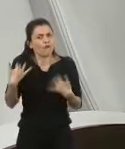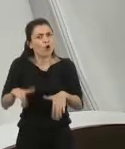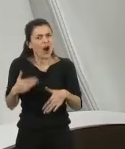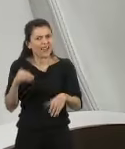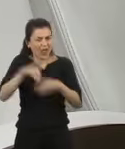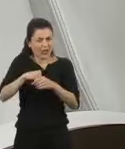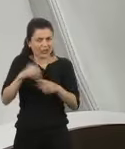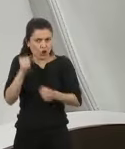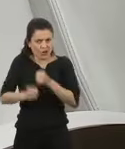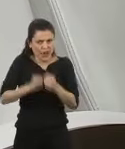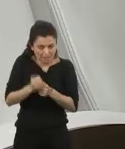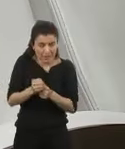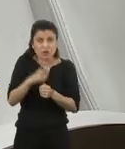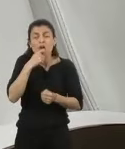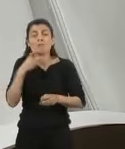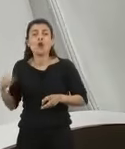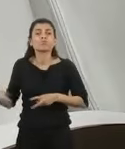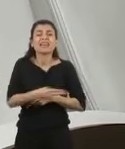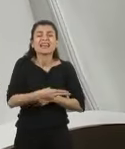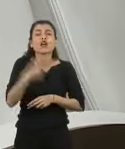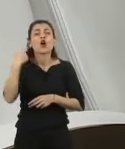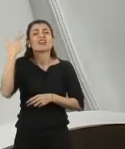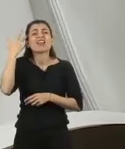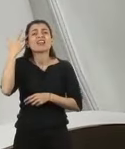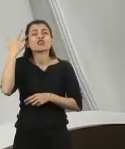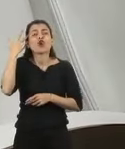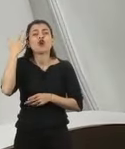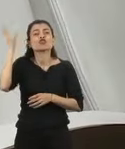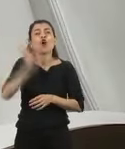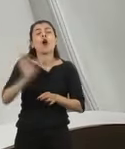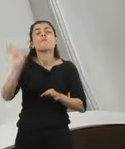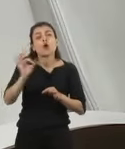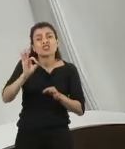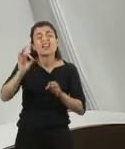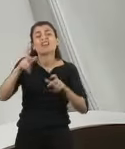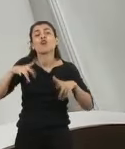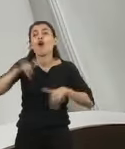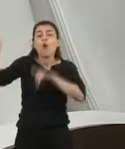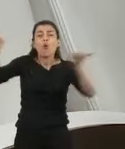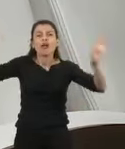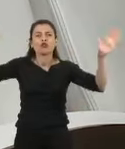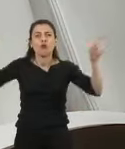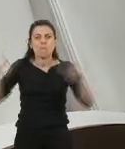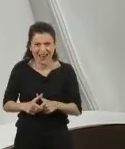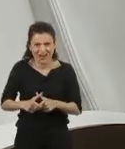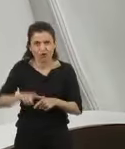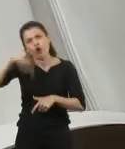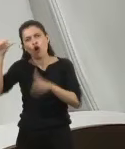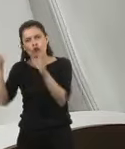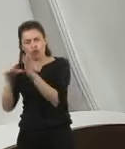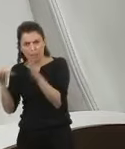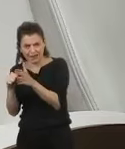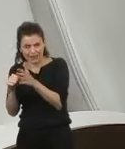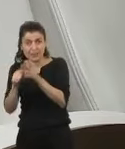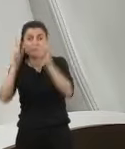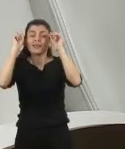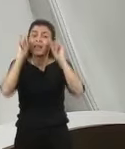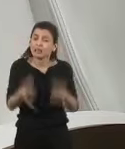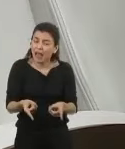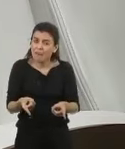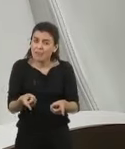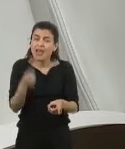está contemplado el recorte de 18 por de los vuelos de cabotaje e internacionales y en el medio de